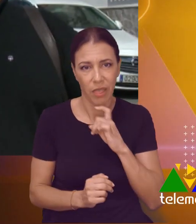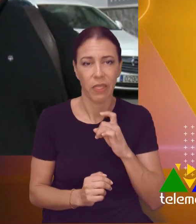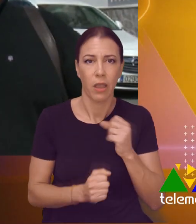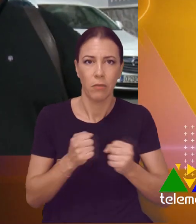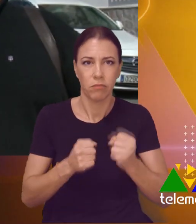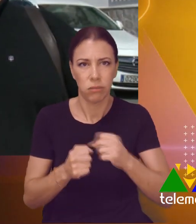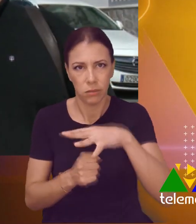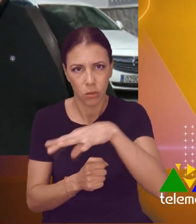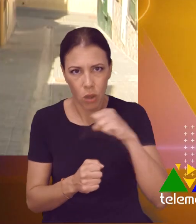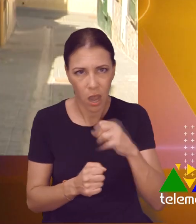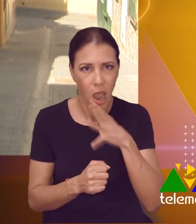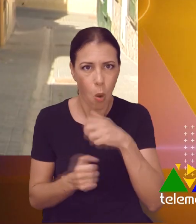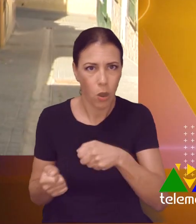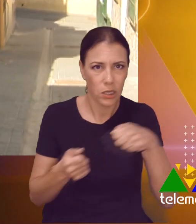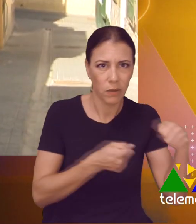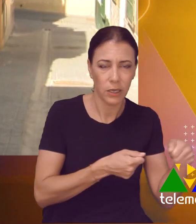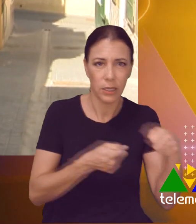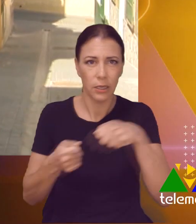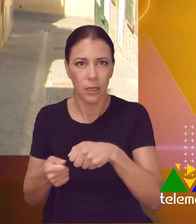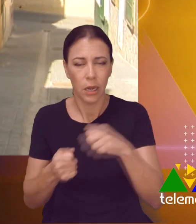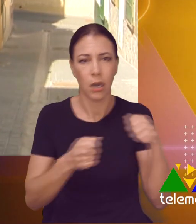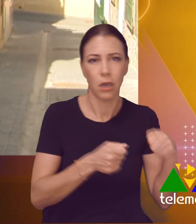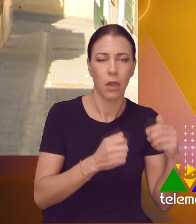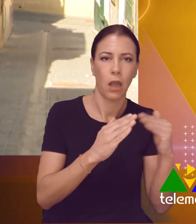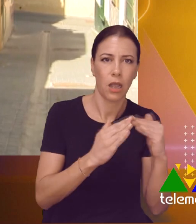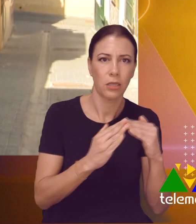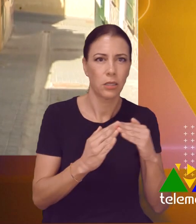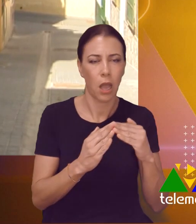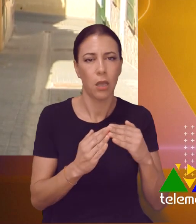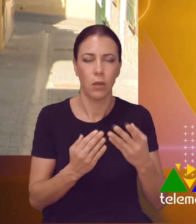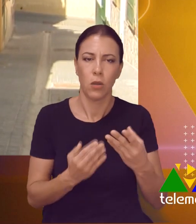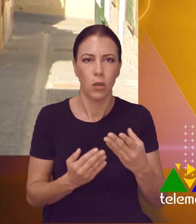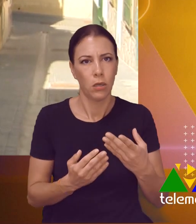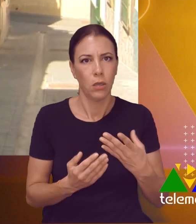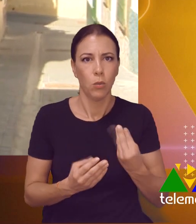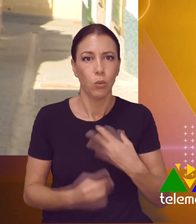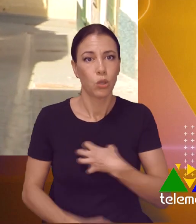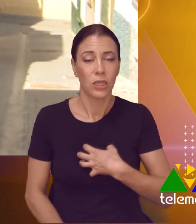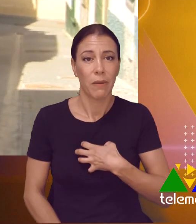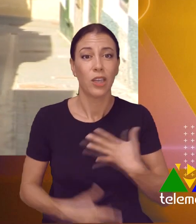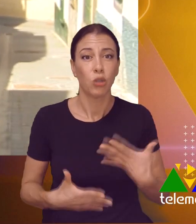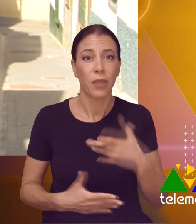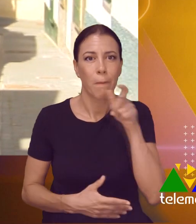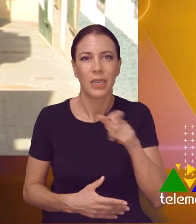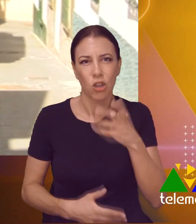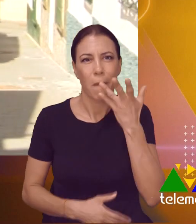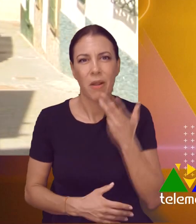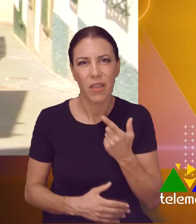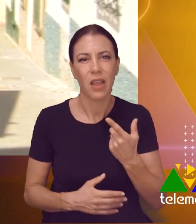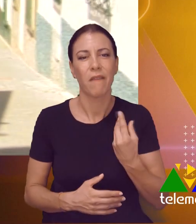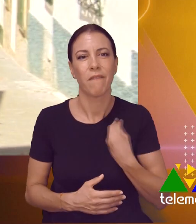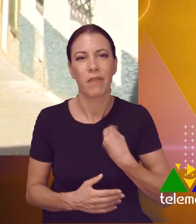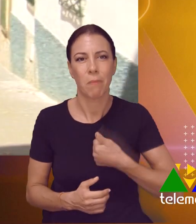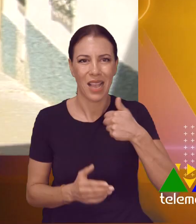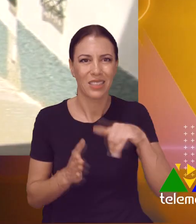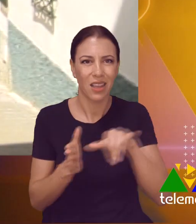Llevar agua a la casa con un cántaro cuesta trabajo, ¿no? Y la gente prefería vivir en sitios más cercanos, donde podían llevar